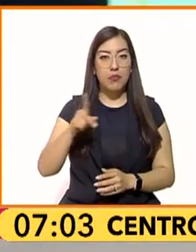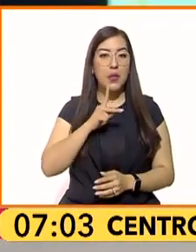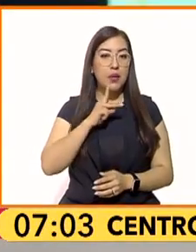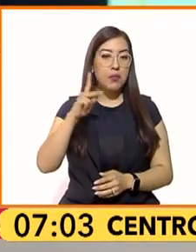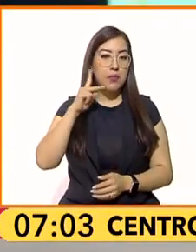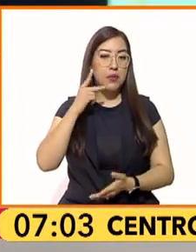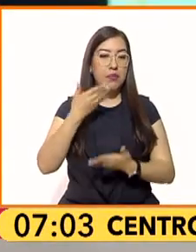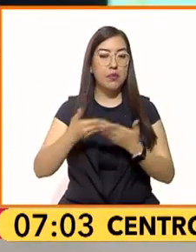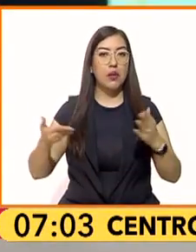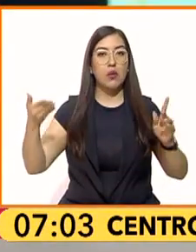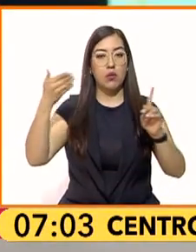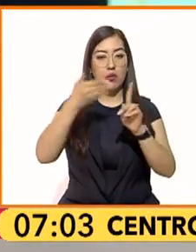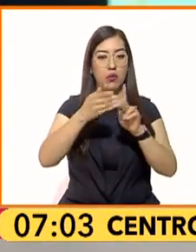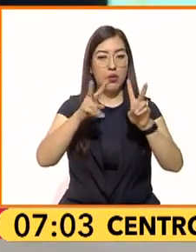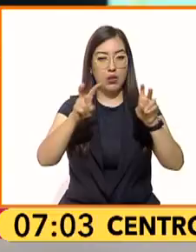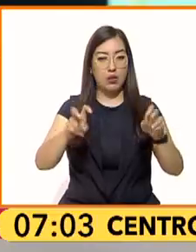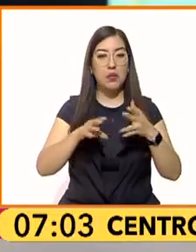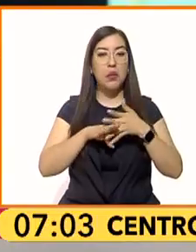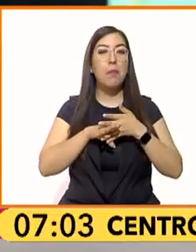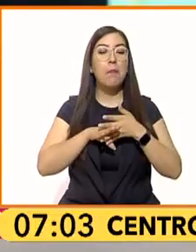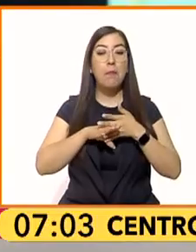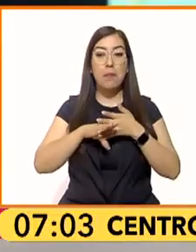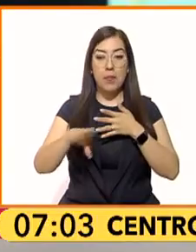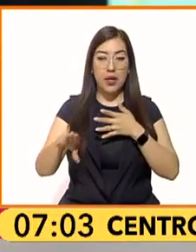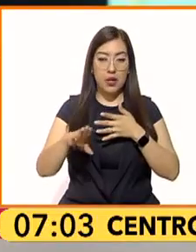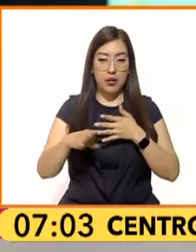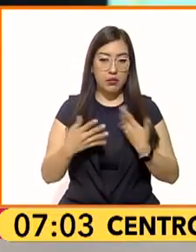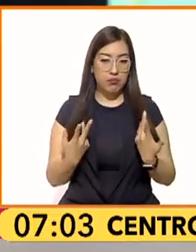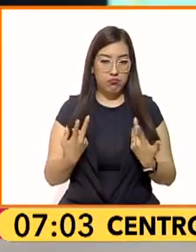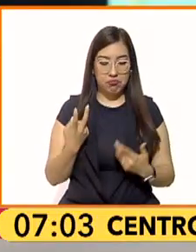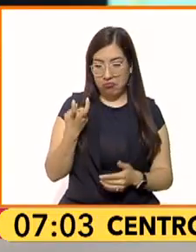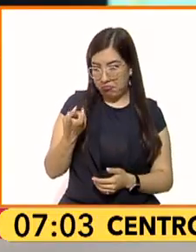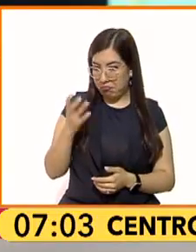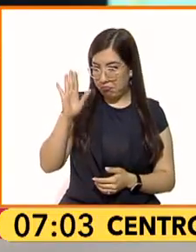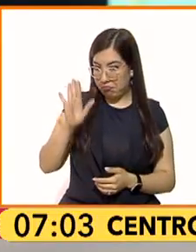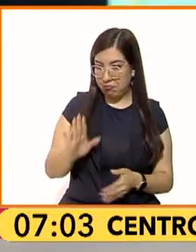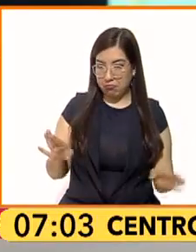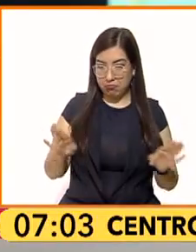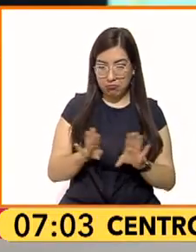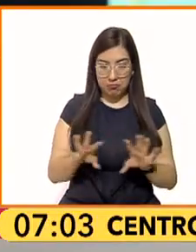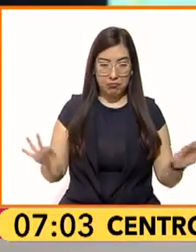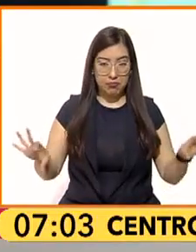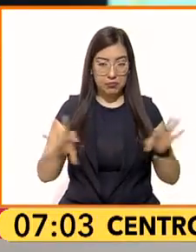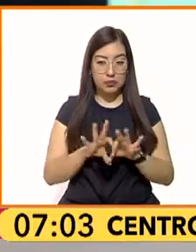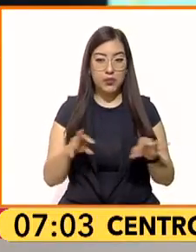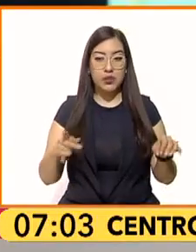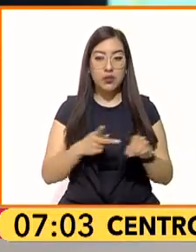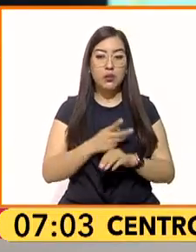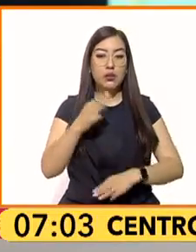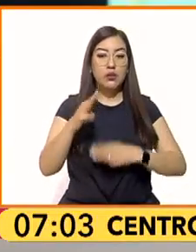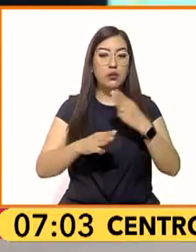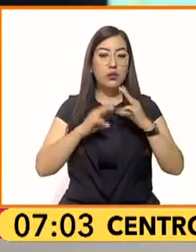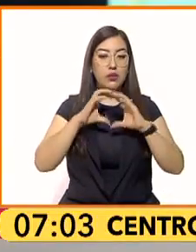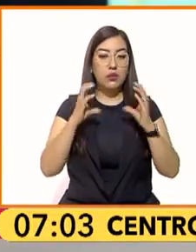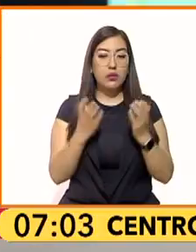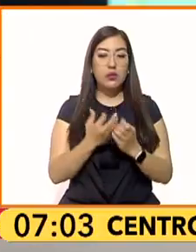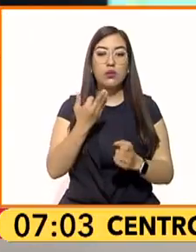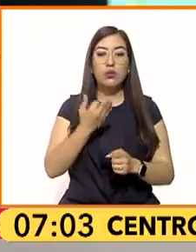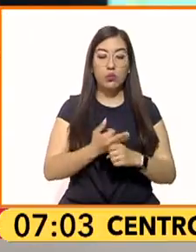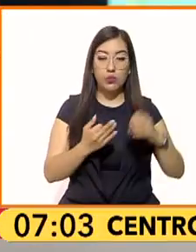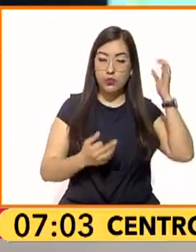frente al tema de migración. Sí. Pareciera que va a contramano de lo que está pasando hoy en el mundo. Hoy en el mundo más